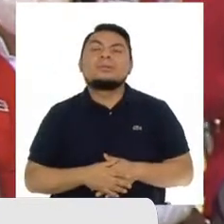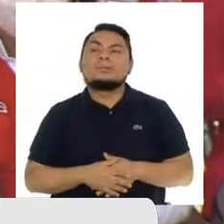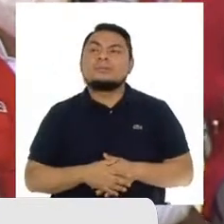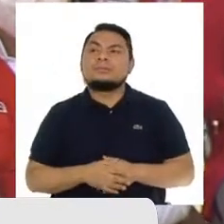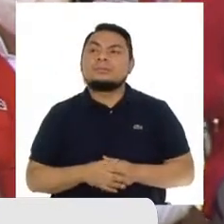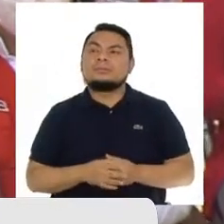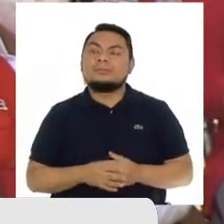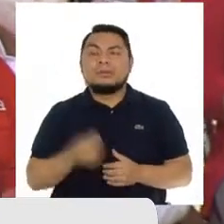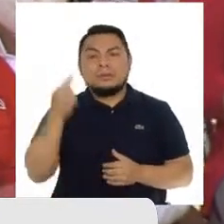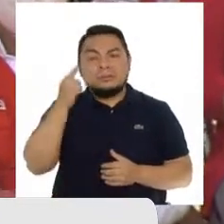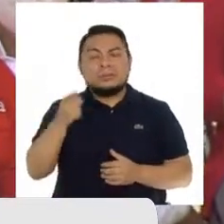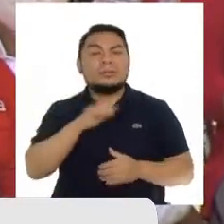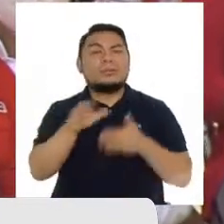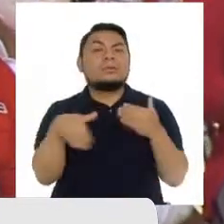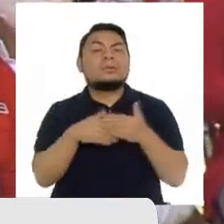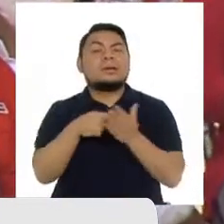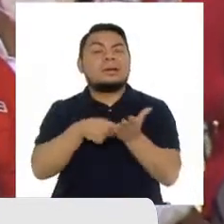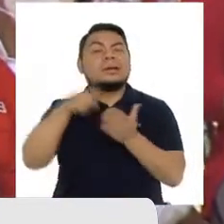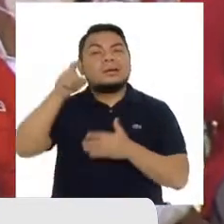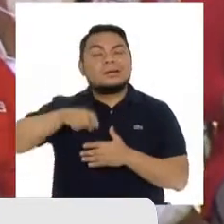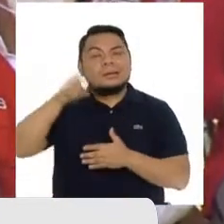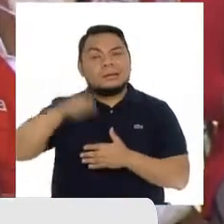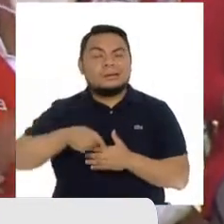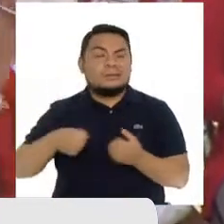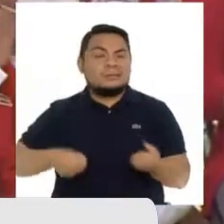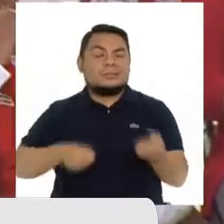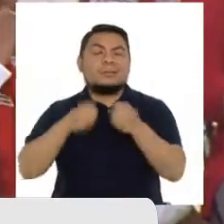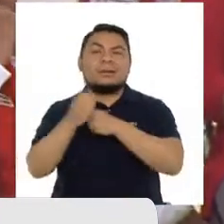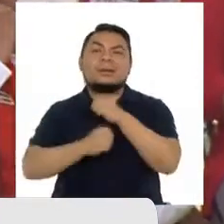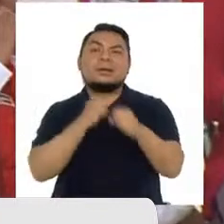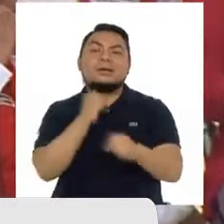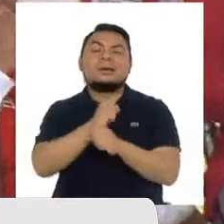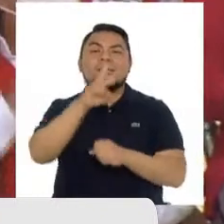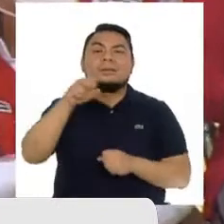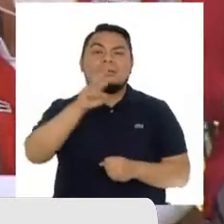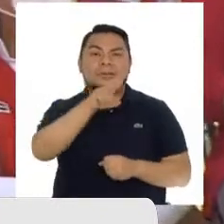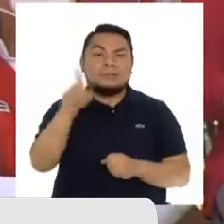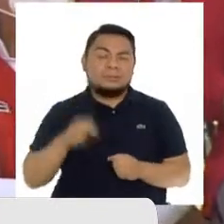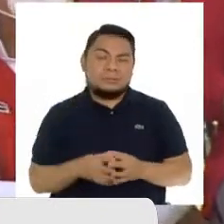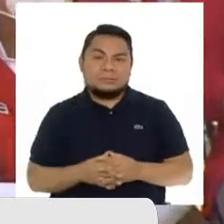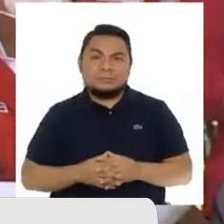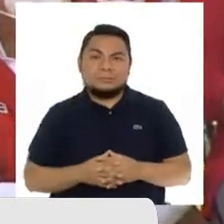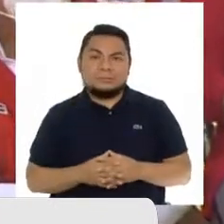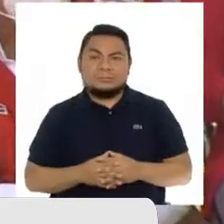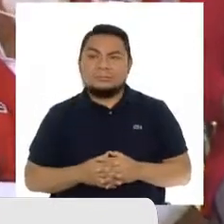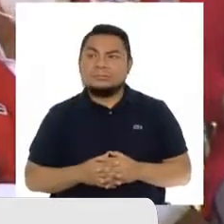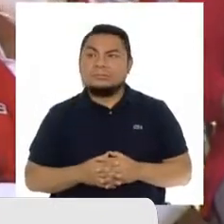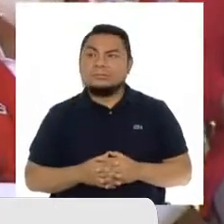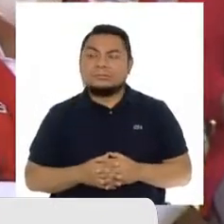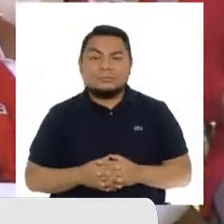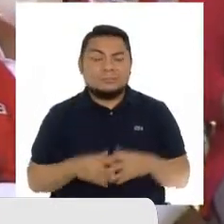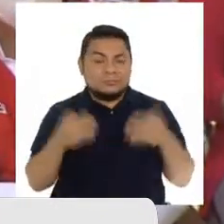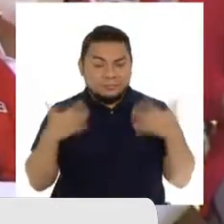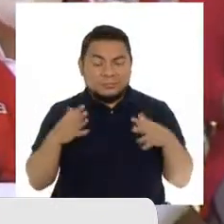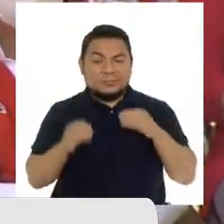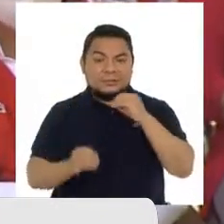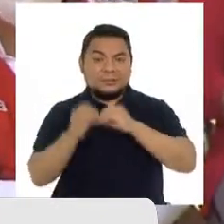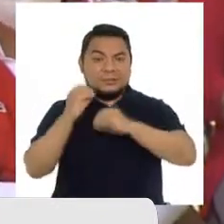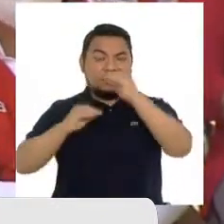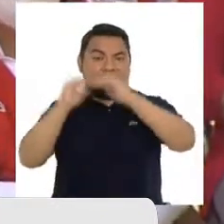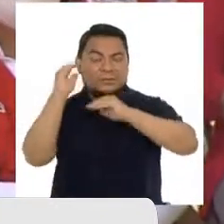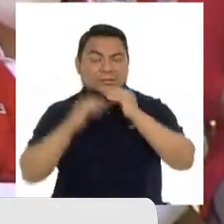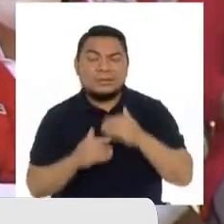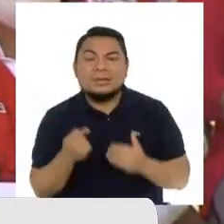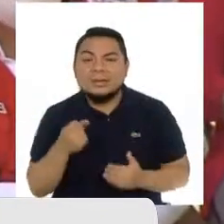para cubrir la demanda de productores en el año 2021 esta de construcción